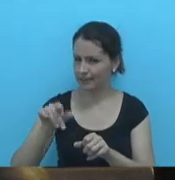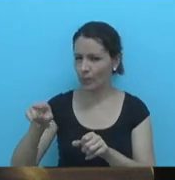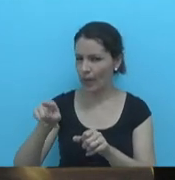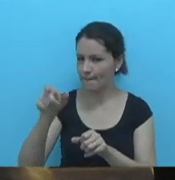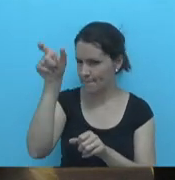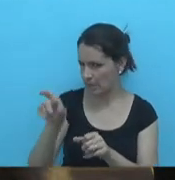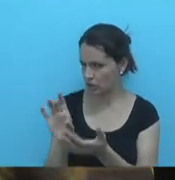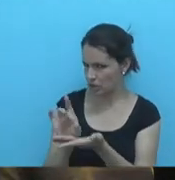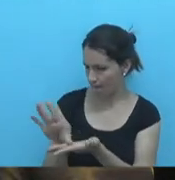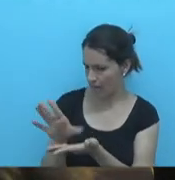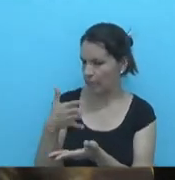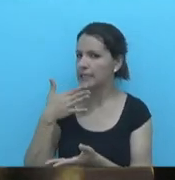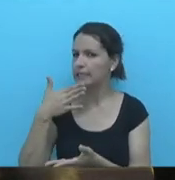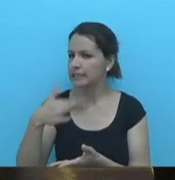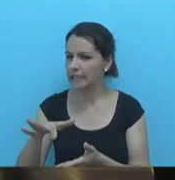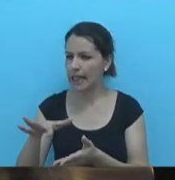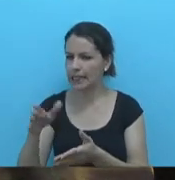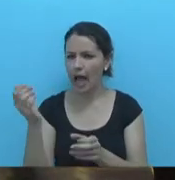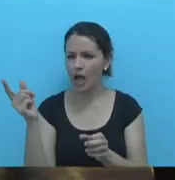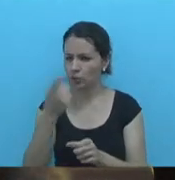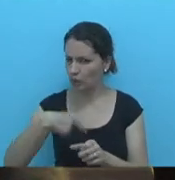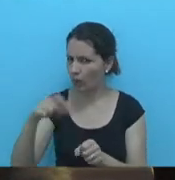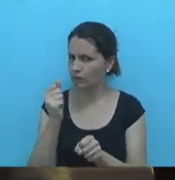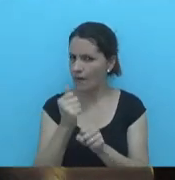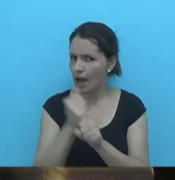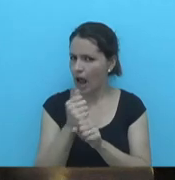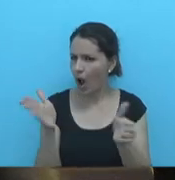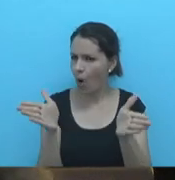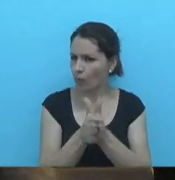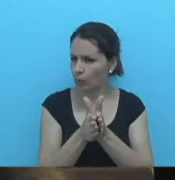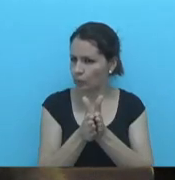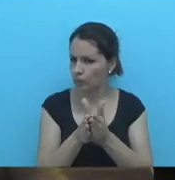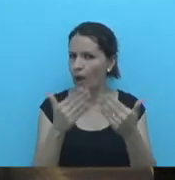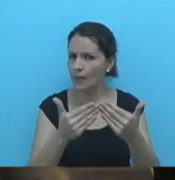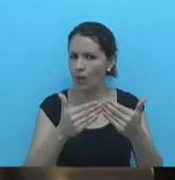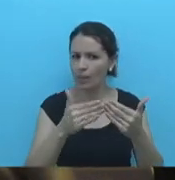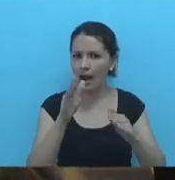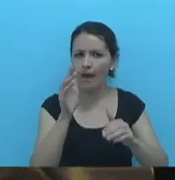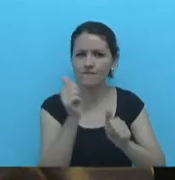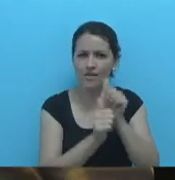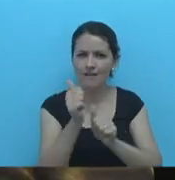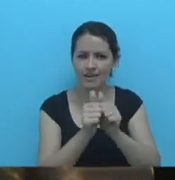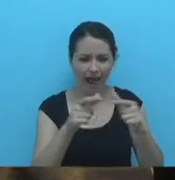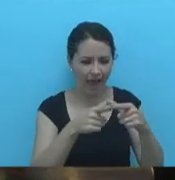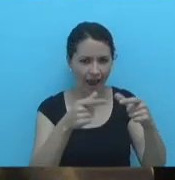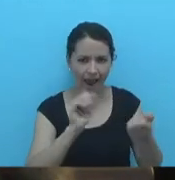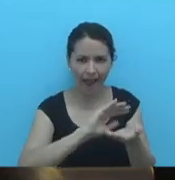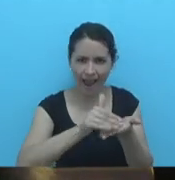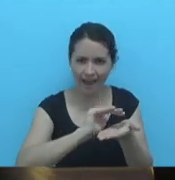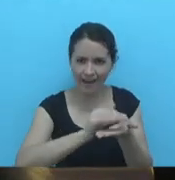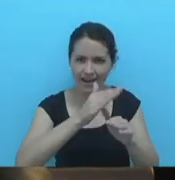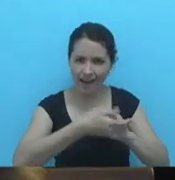despedido, para trabajar juntos en seguir produciendo jabones de primera calidad en la